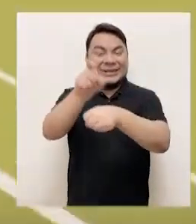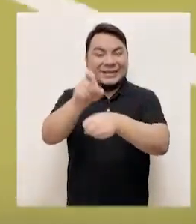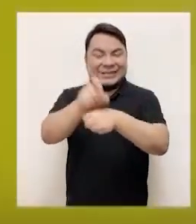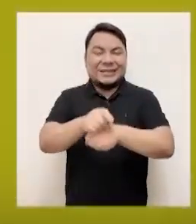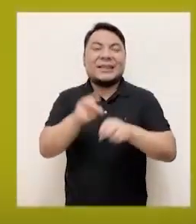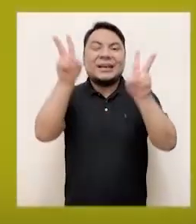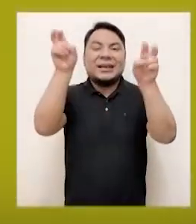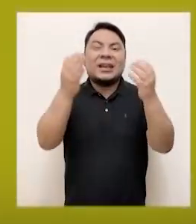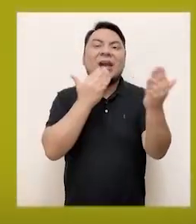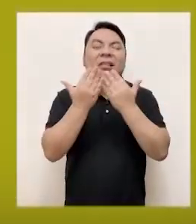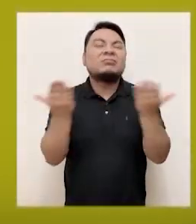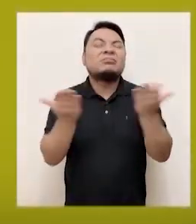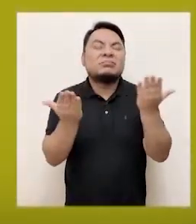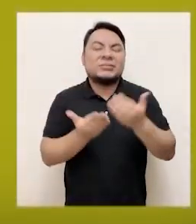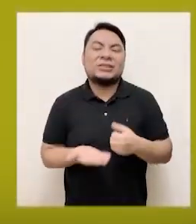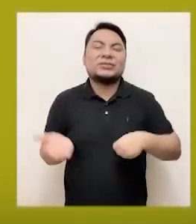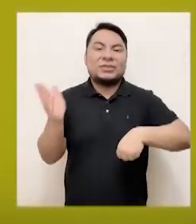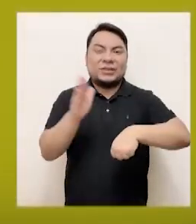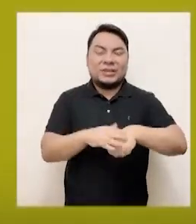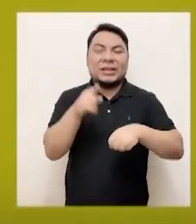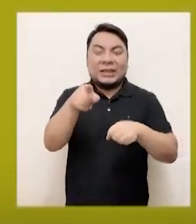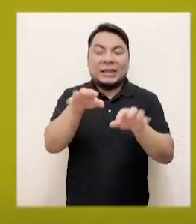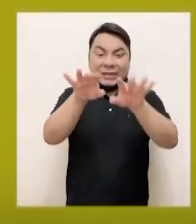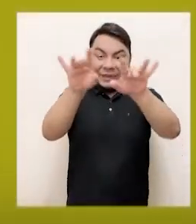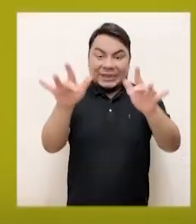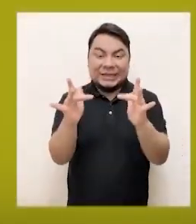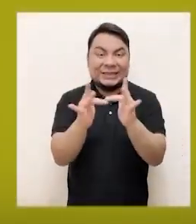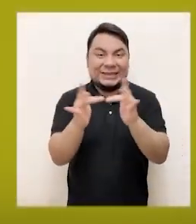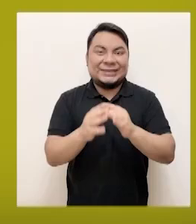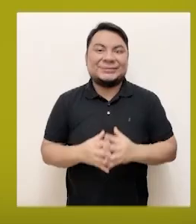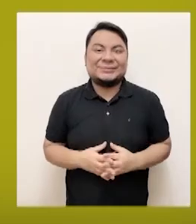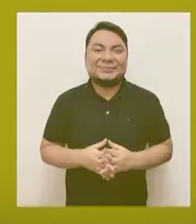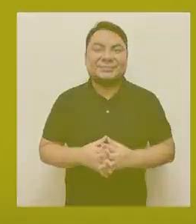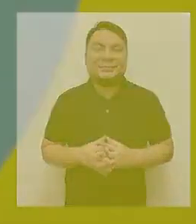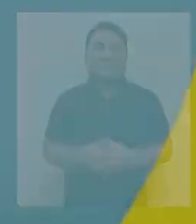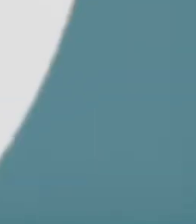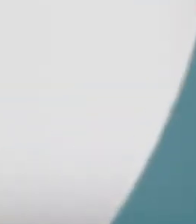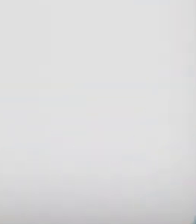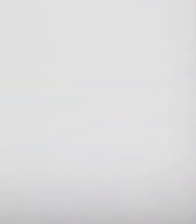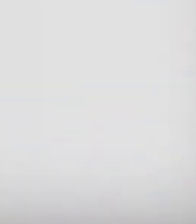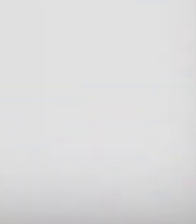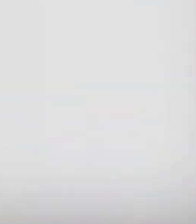Nos vemos en el próximo tutorial, donde hablaremos sobre la Internet.